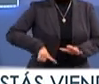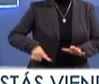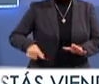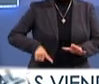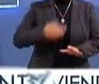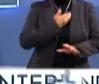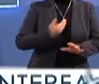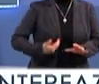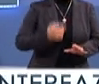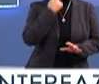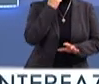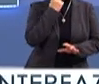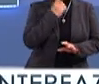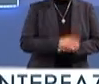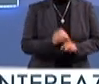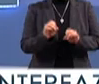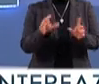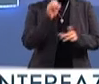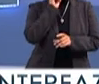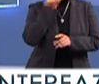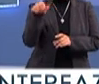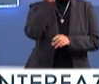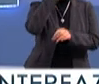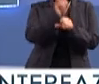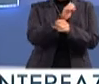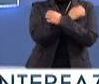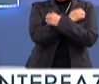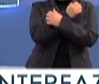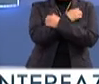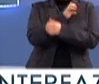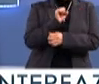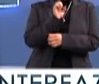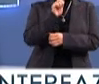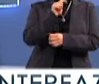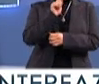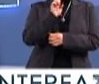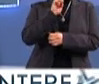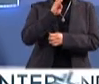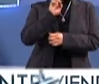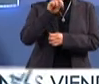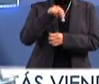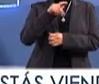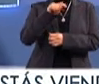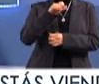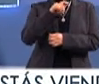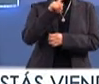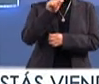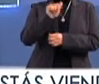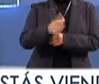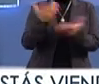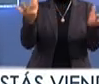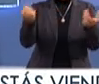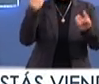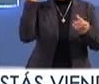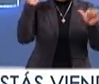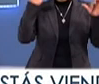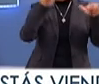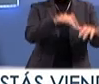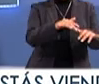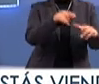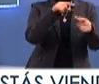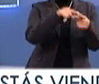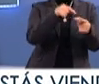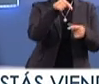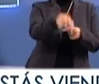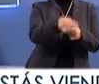del presidente Andrés Manuel López Obrador y por supuesto con el secretario de Educación Pública, Esteban Moctezuma Barragán. También se realizaron foros, foros